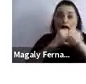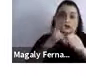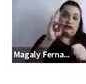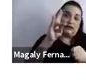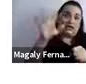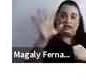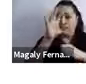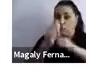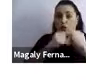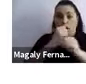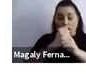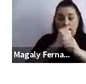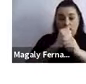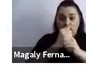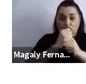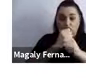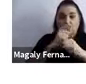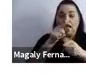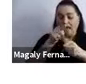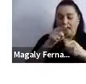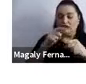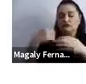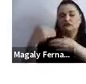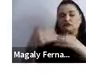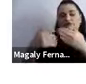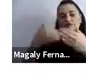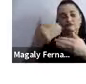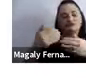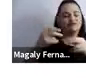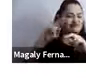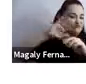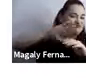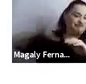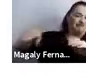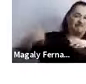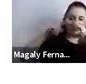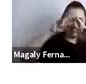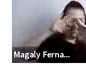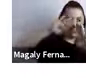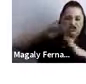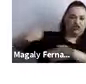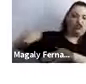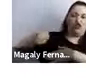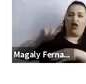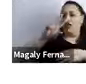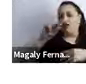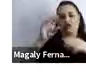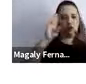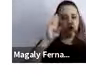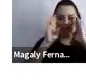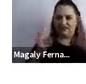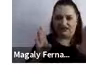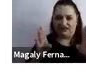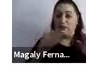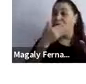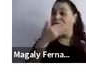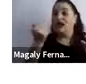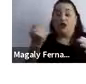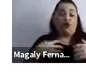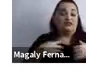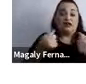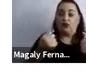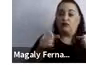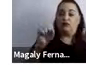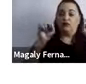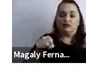años casi, pues ha sido bastante ignorado o no bien atendido. La mejor salud posible para todos.